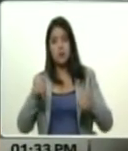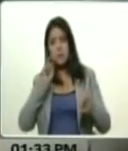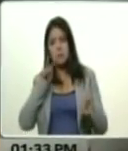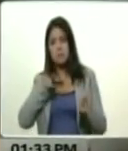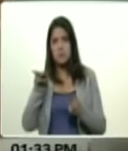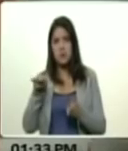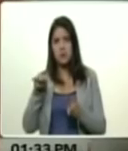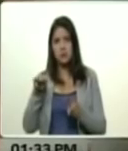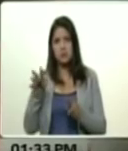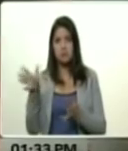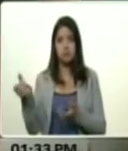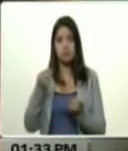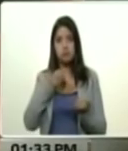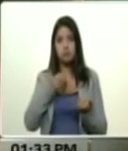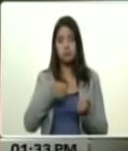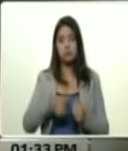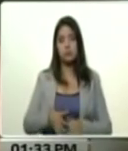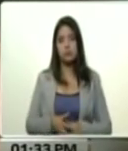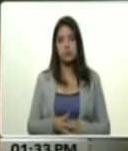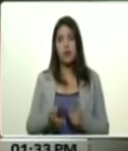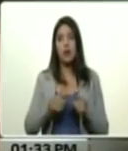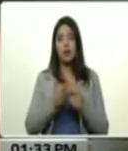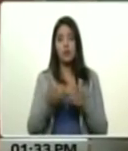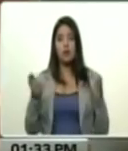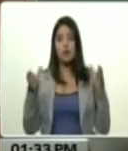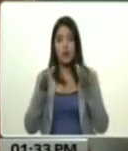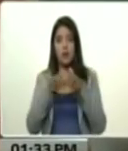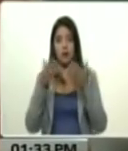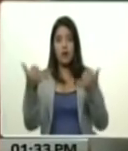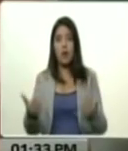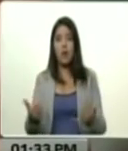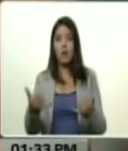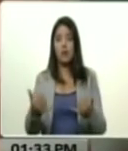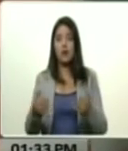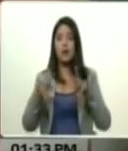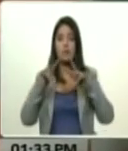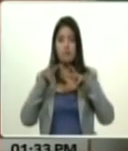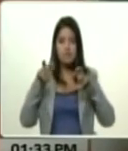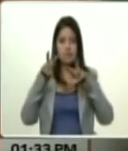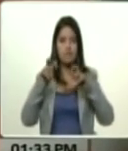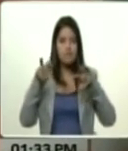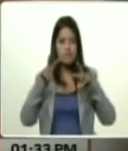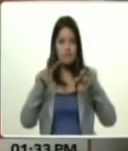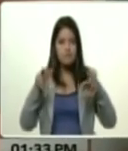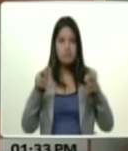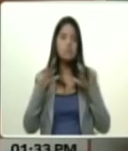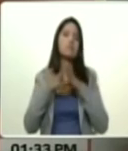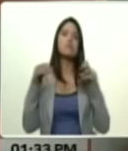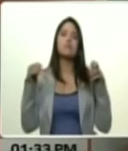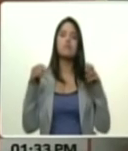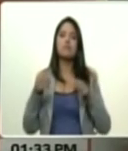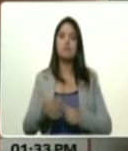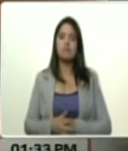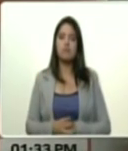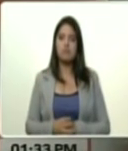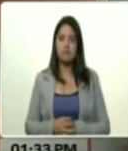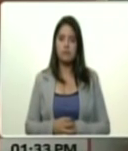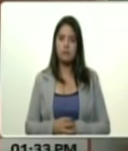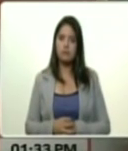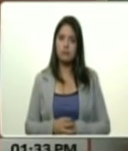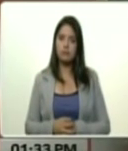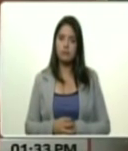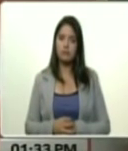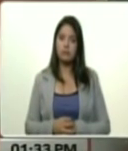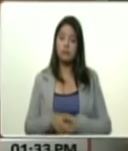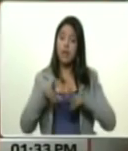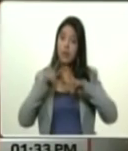Y esta banda está en este momento con el trabajo de la inteligencia estratégica, la inteligencia criminal, la criminalística y